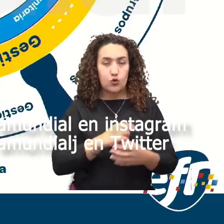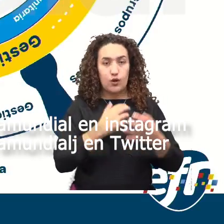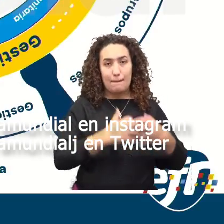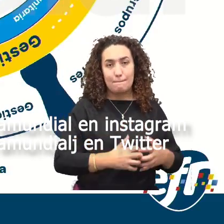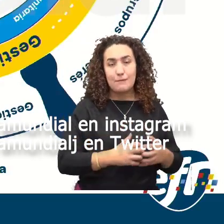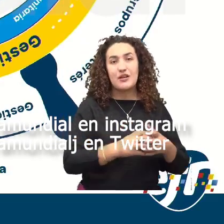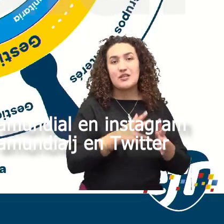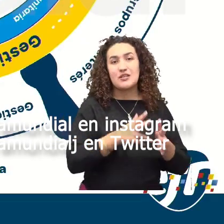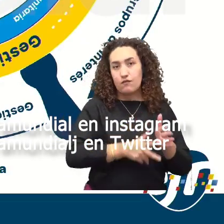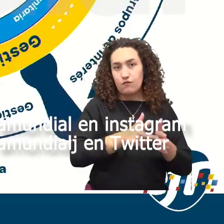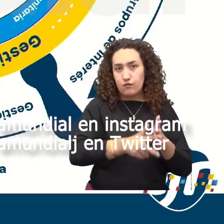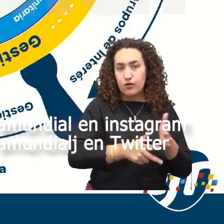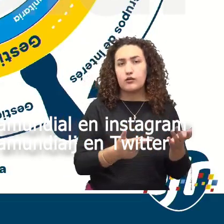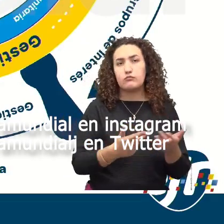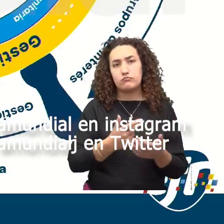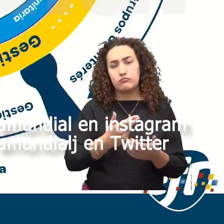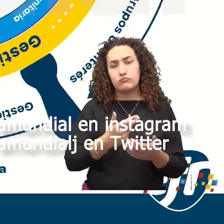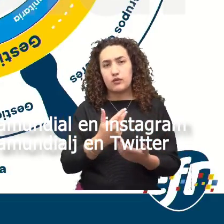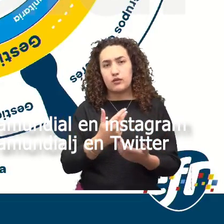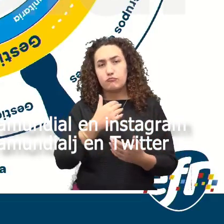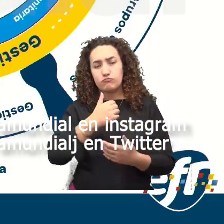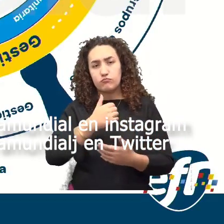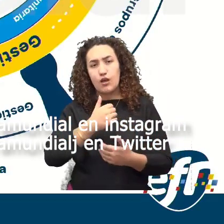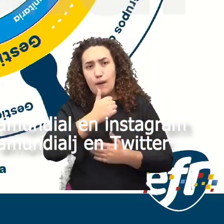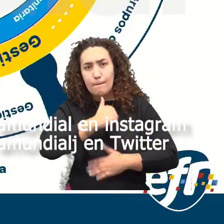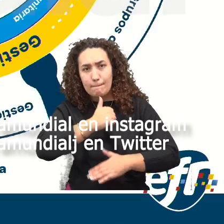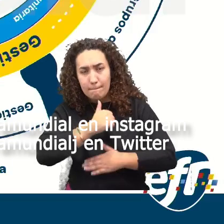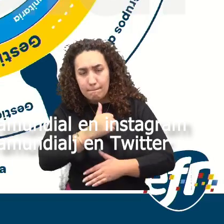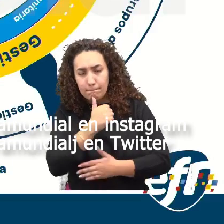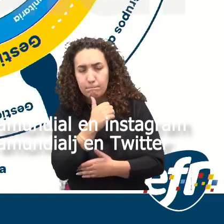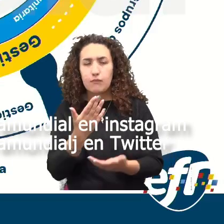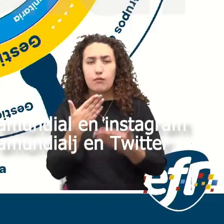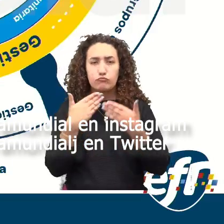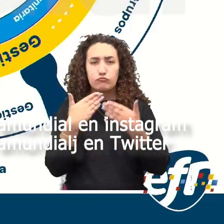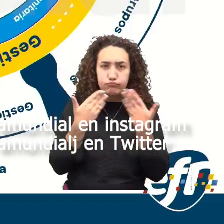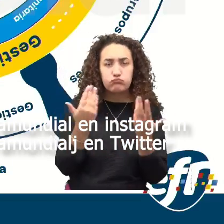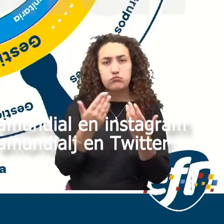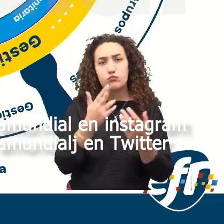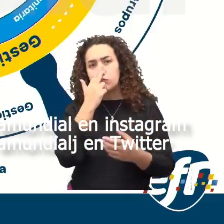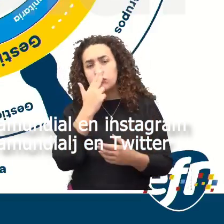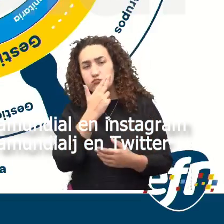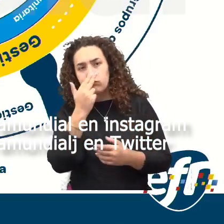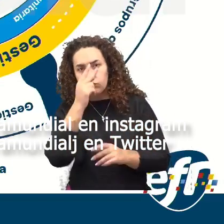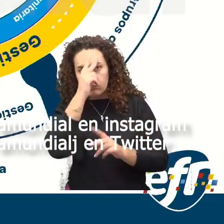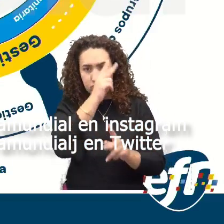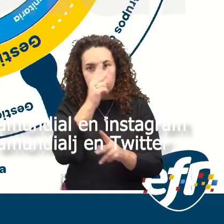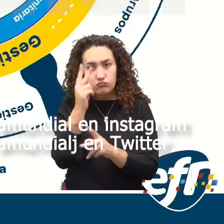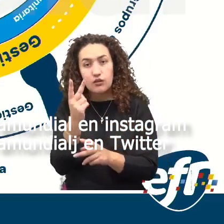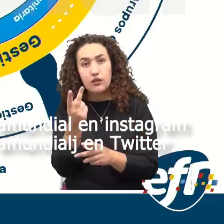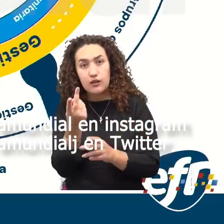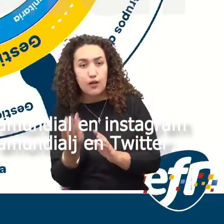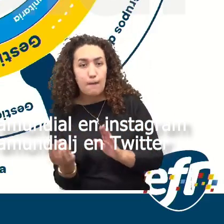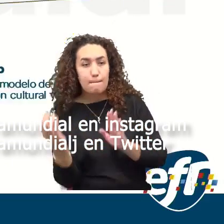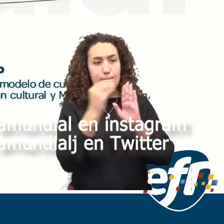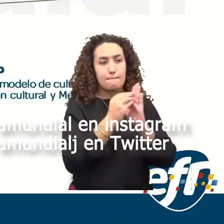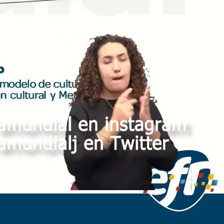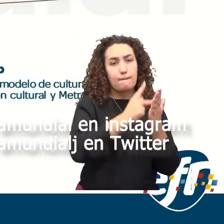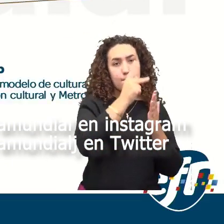corresponsabilidad, la empatía, la honestidad, solidaridad, compromiso y respeto, hagan parte de nuestro proyecto y del devenir de la